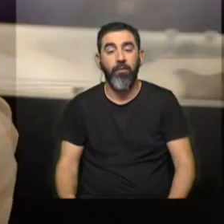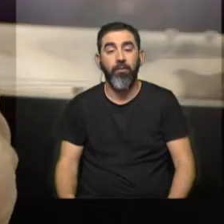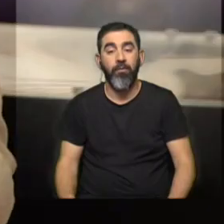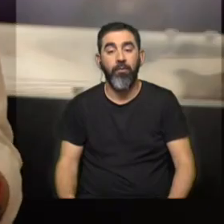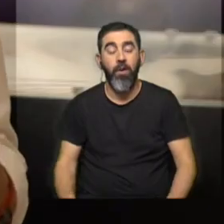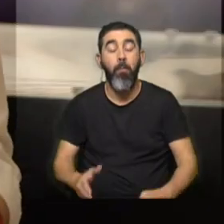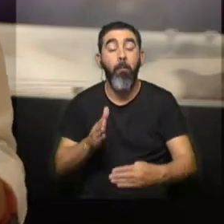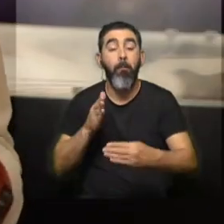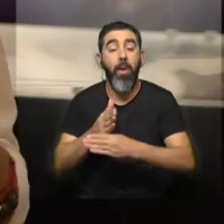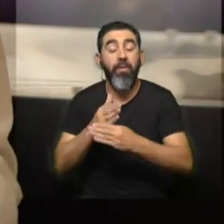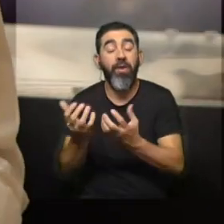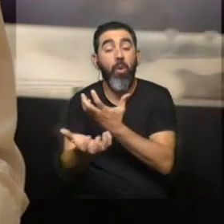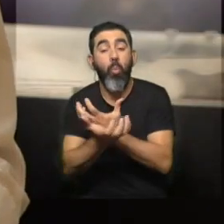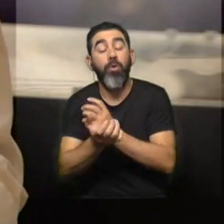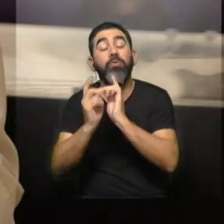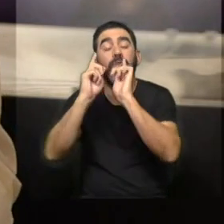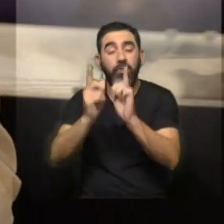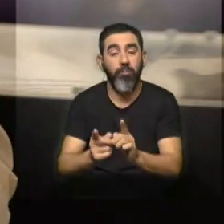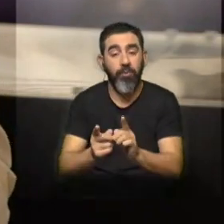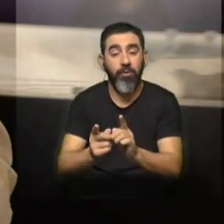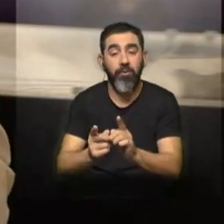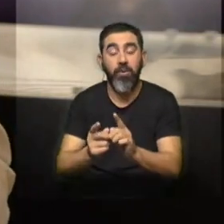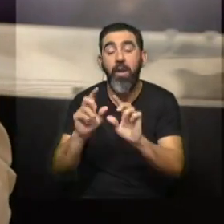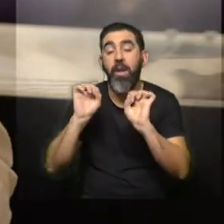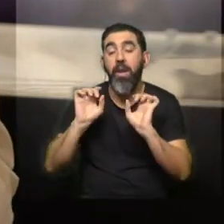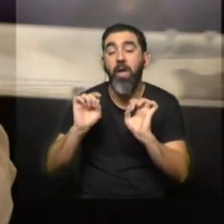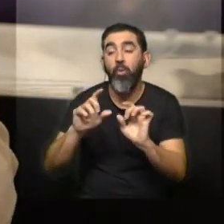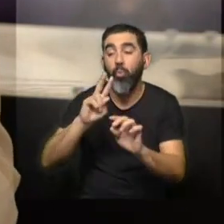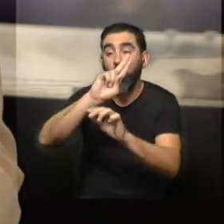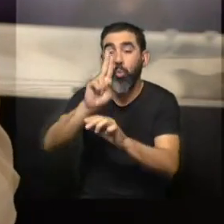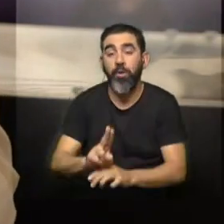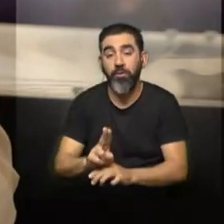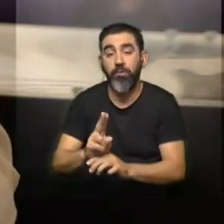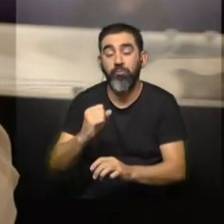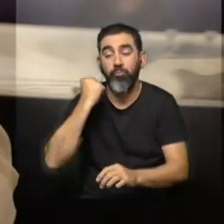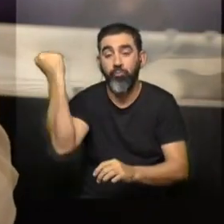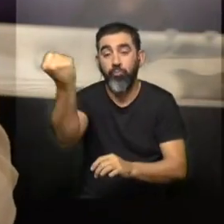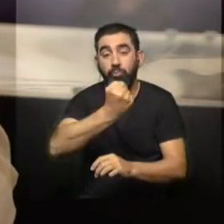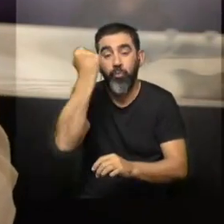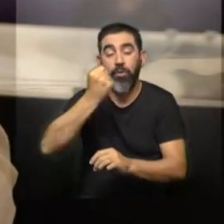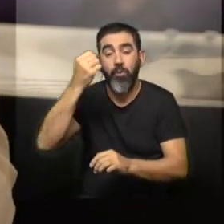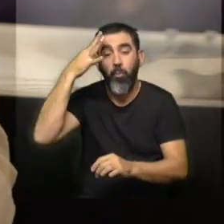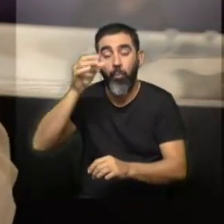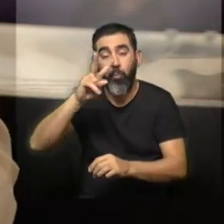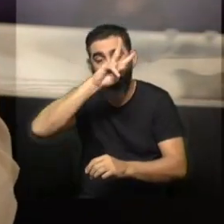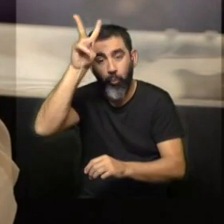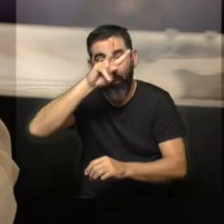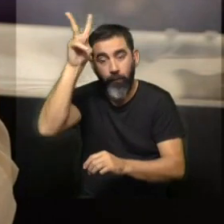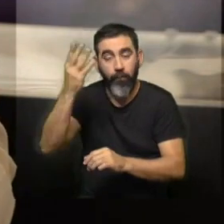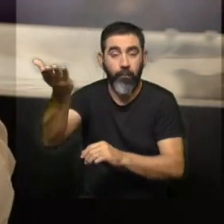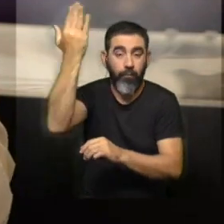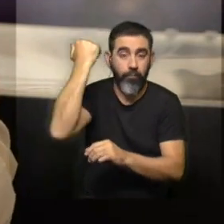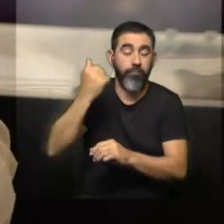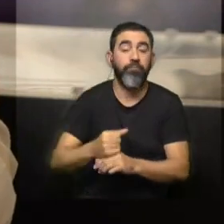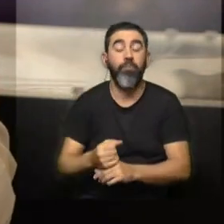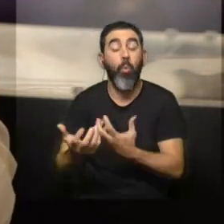Y la madera y el hueso también son recursos de la naturaleza enormemente utilizados por los pueblos originarios. En el